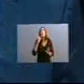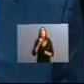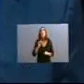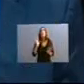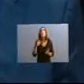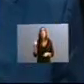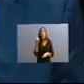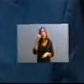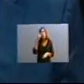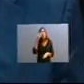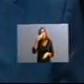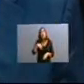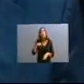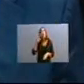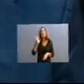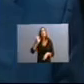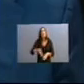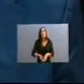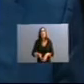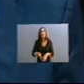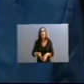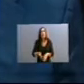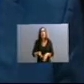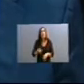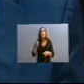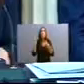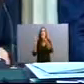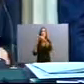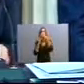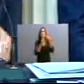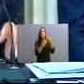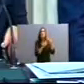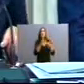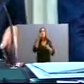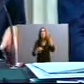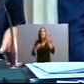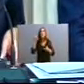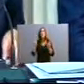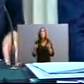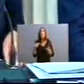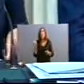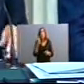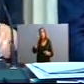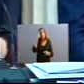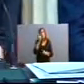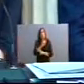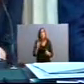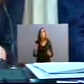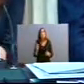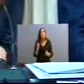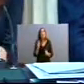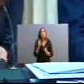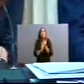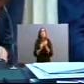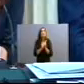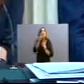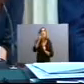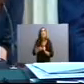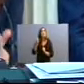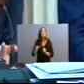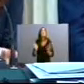los personajes menos pensados de la historia de este momento en el mundo. Y la verdad